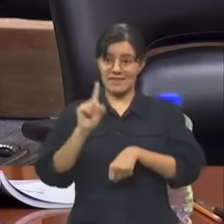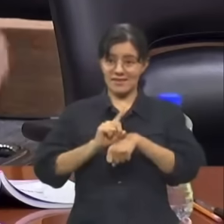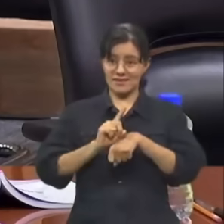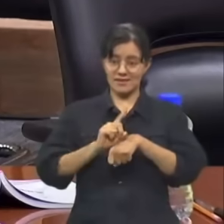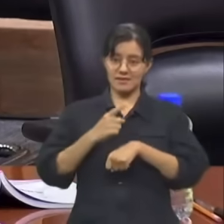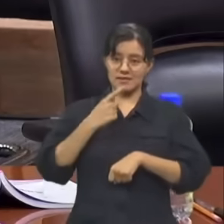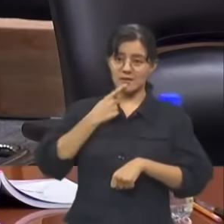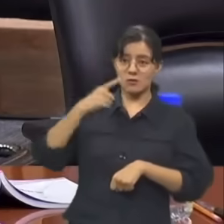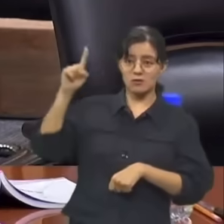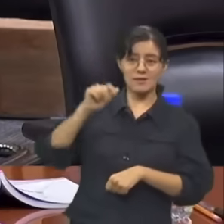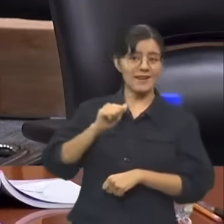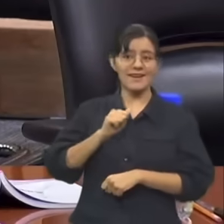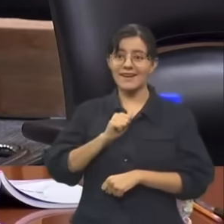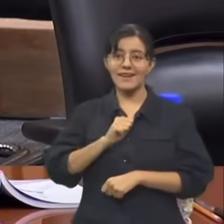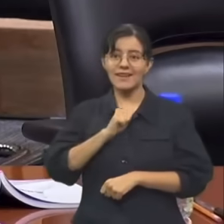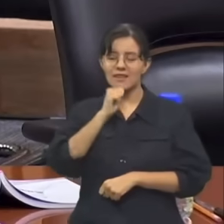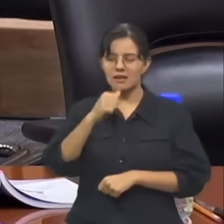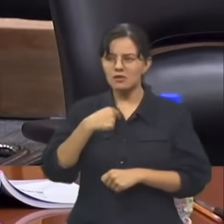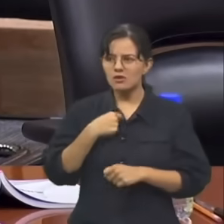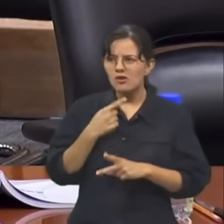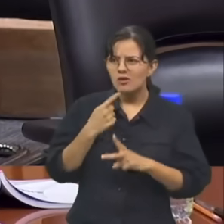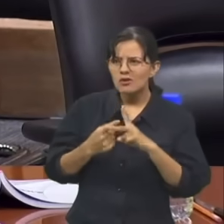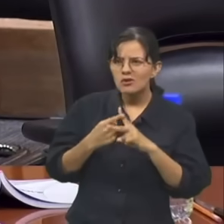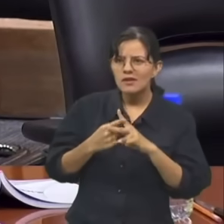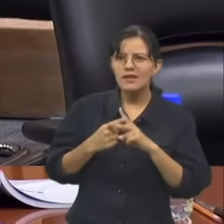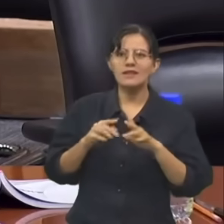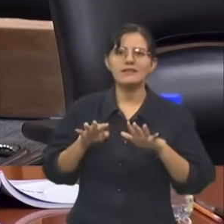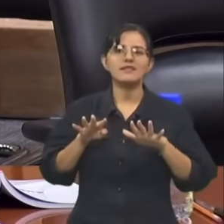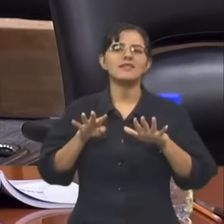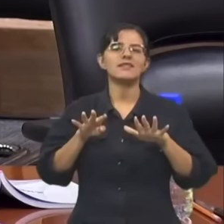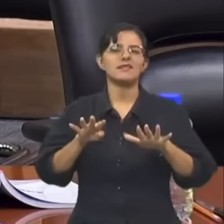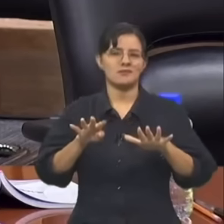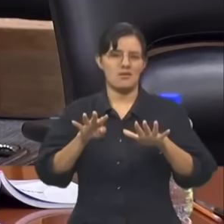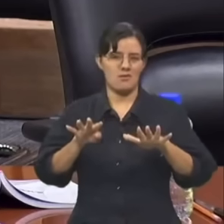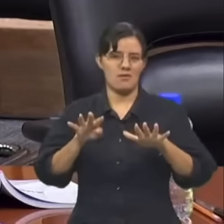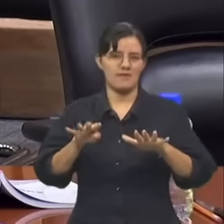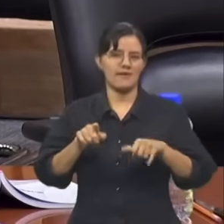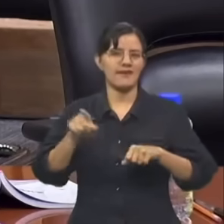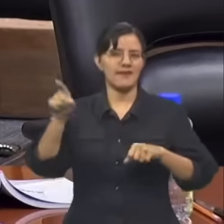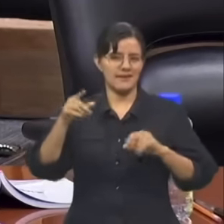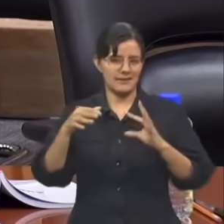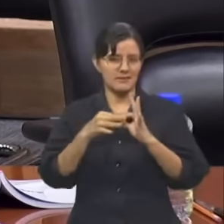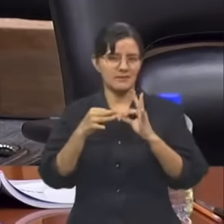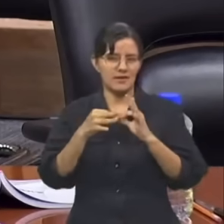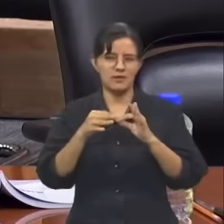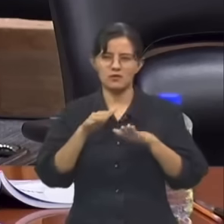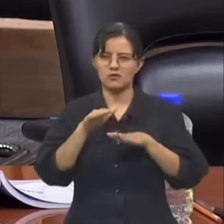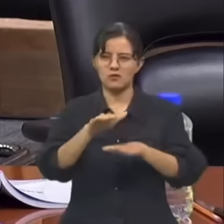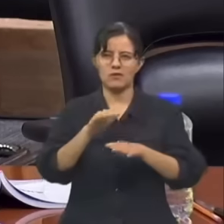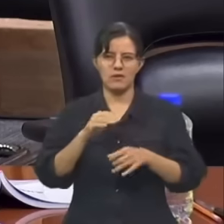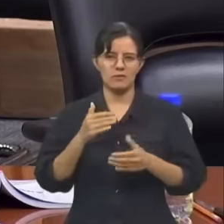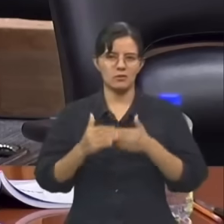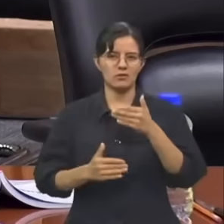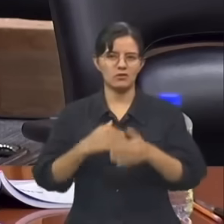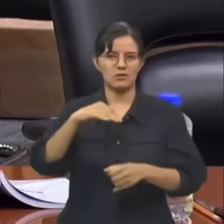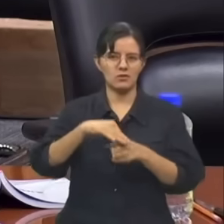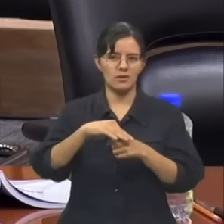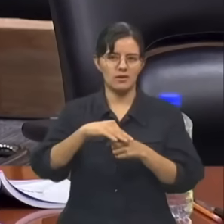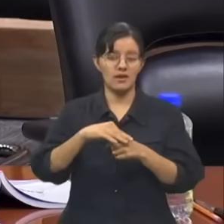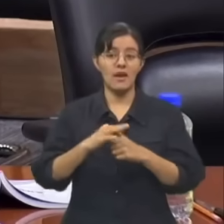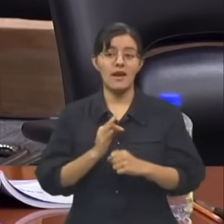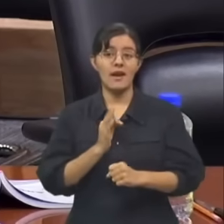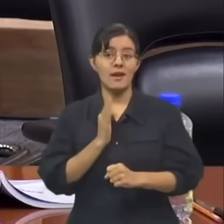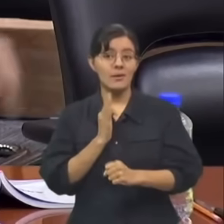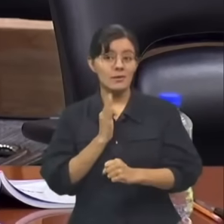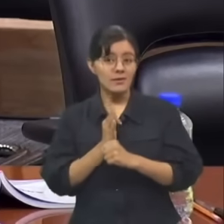quejas yo le conté 19 hablando del proceso electoral Y en este momento está usurpando las